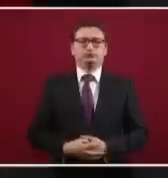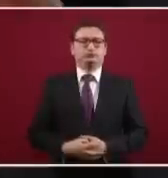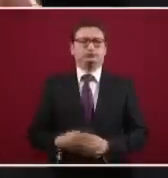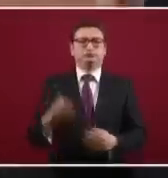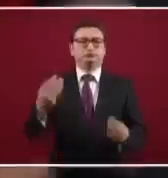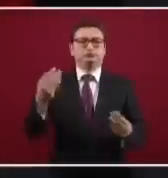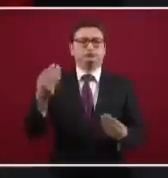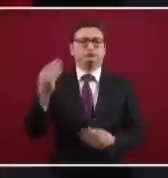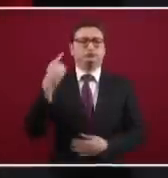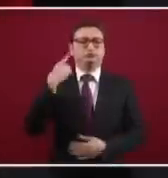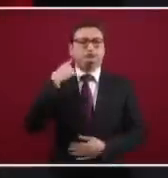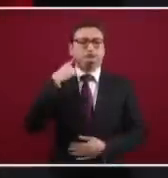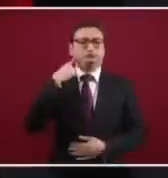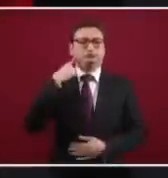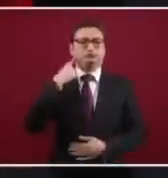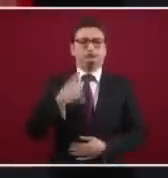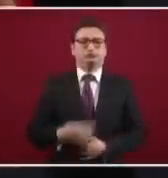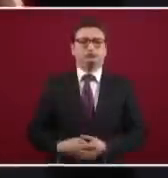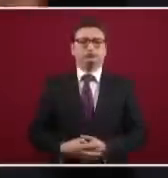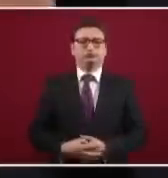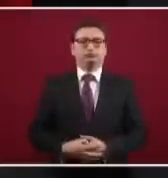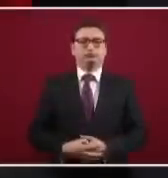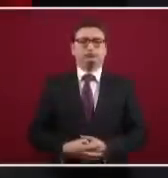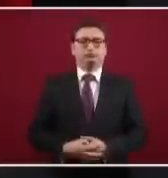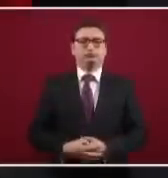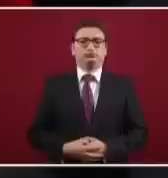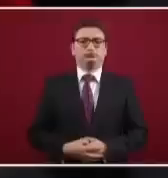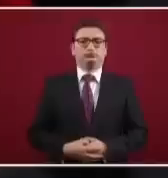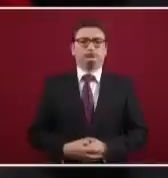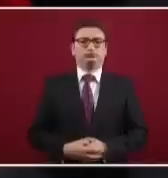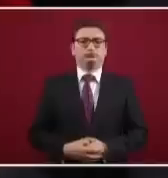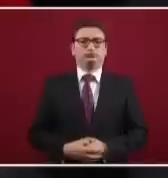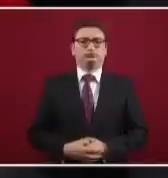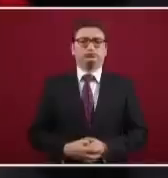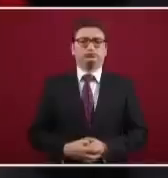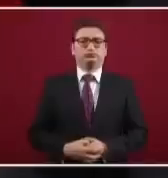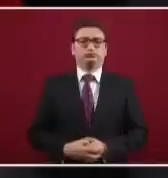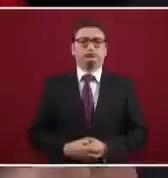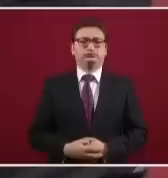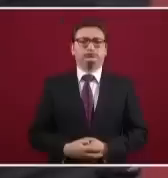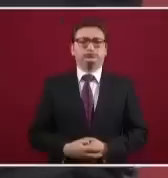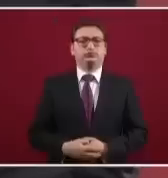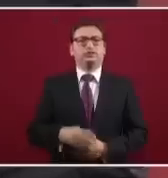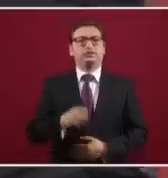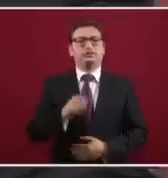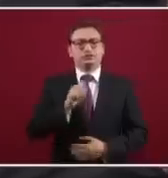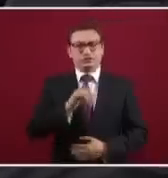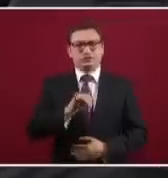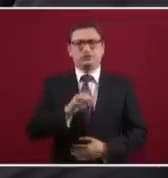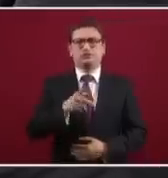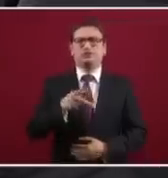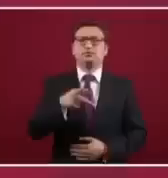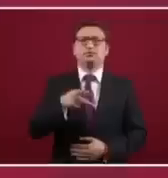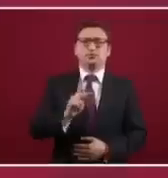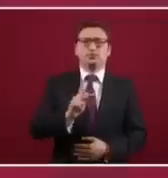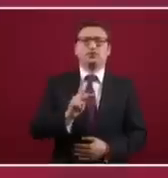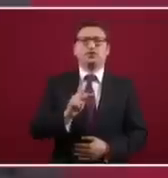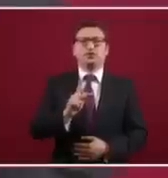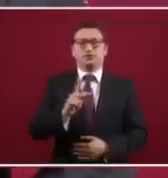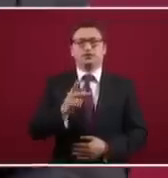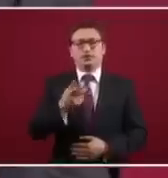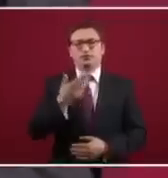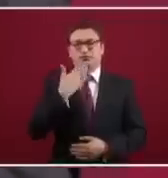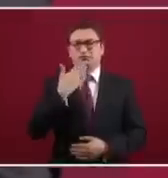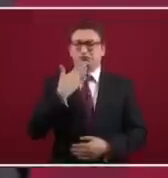pagando $10,000. ¿Esos son los luchadores sociales que quieren? Sí, pero es un buen